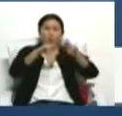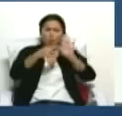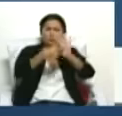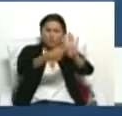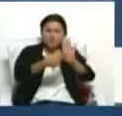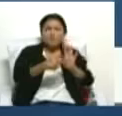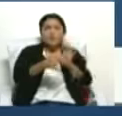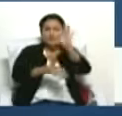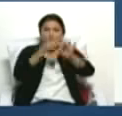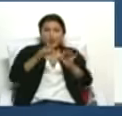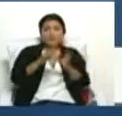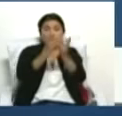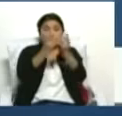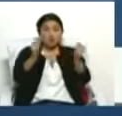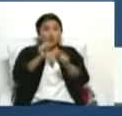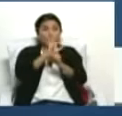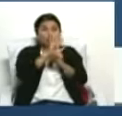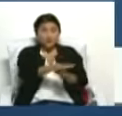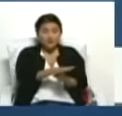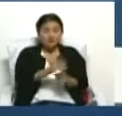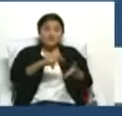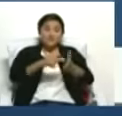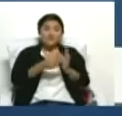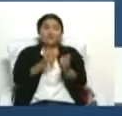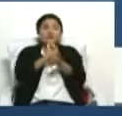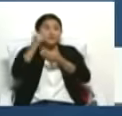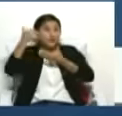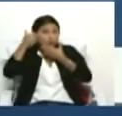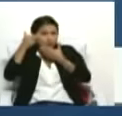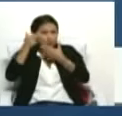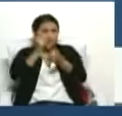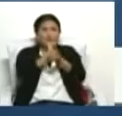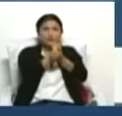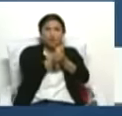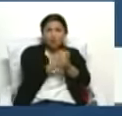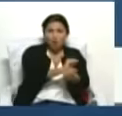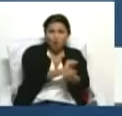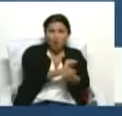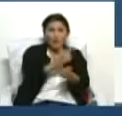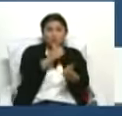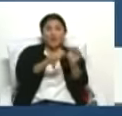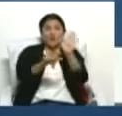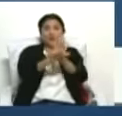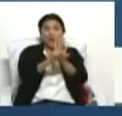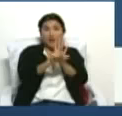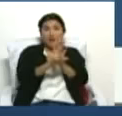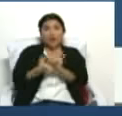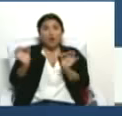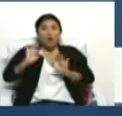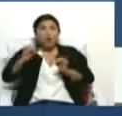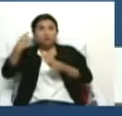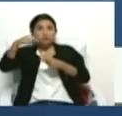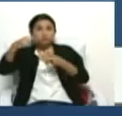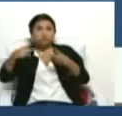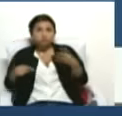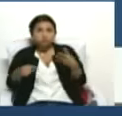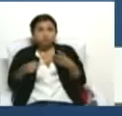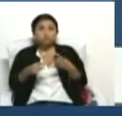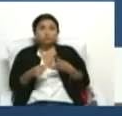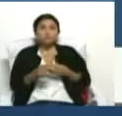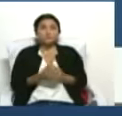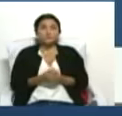forzada toda forma de arresto, detención, secuestro o cualquier modalidad de privación de